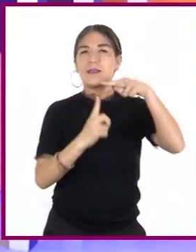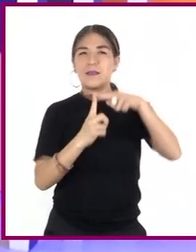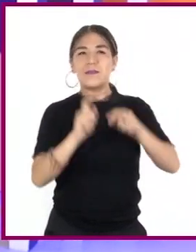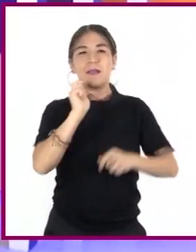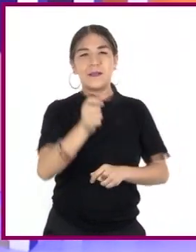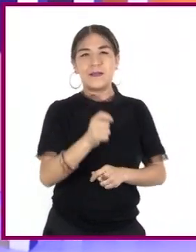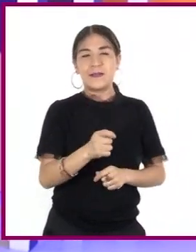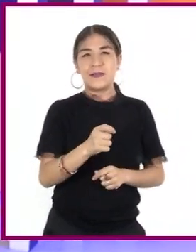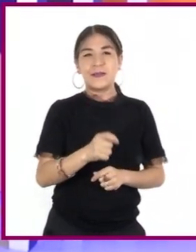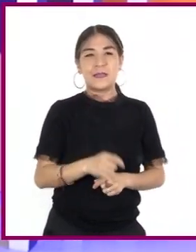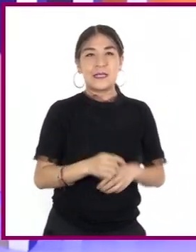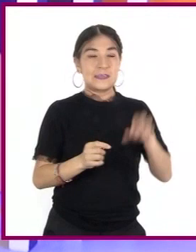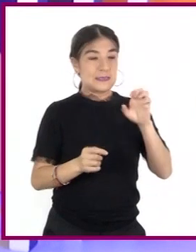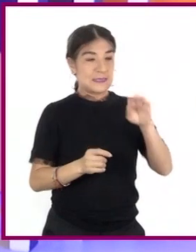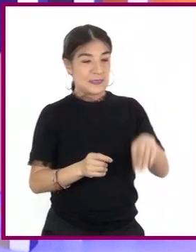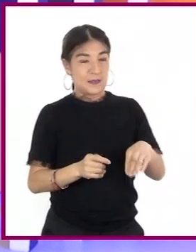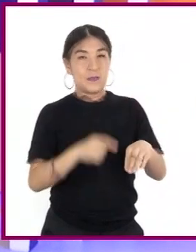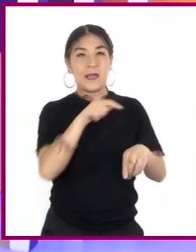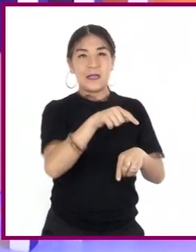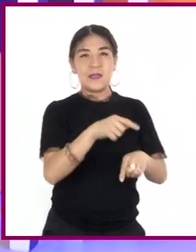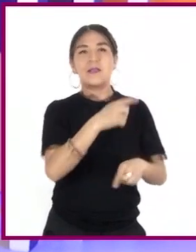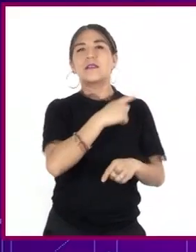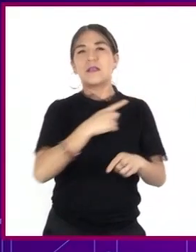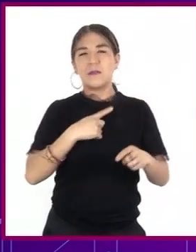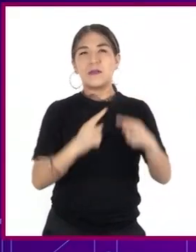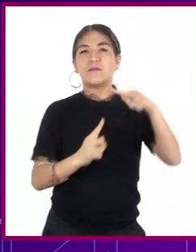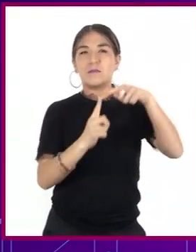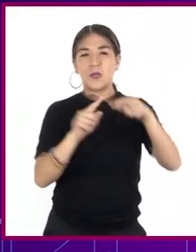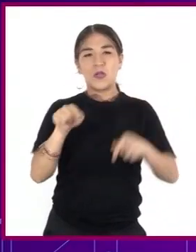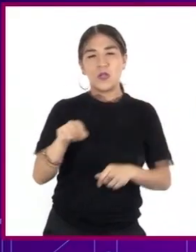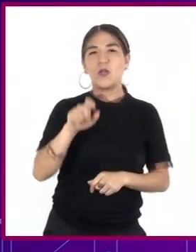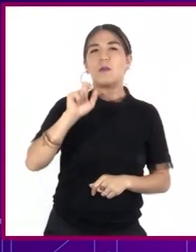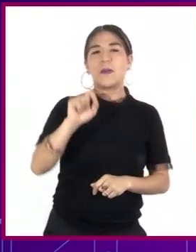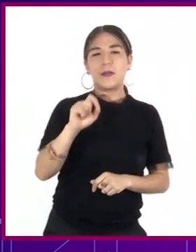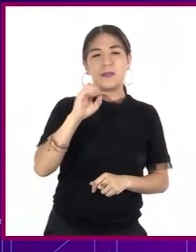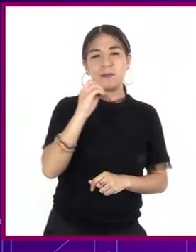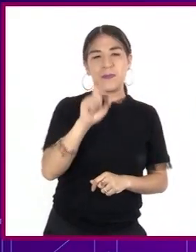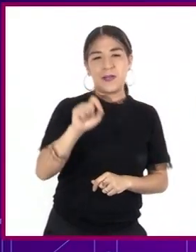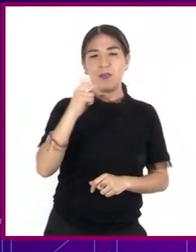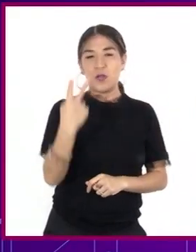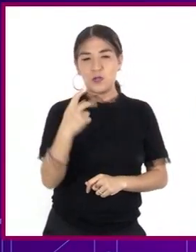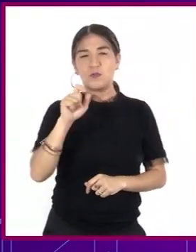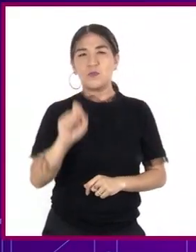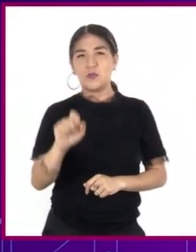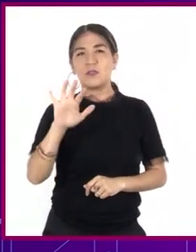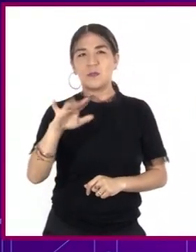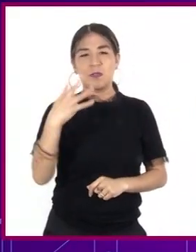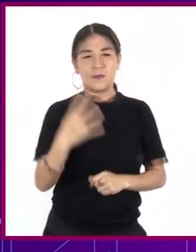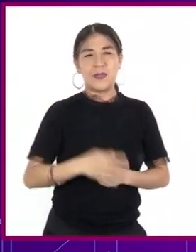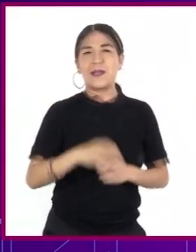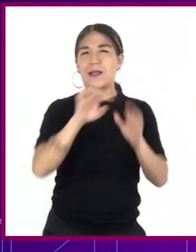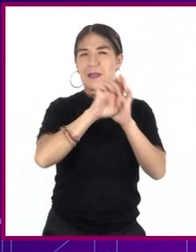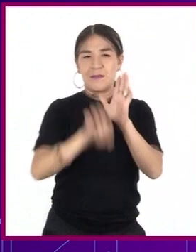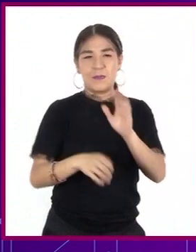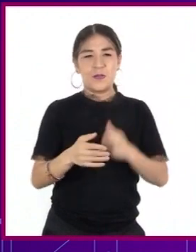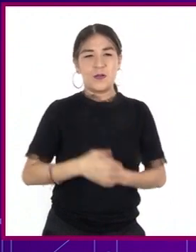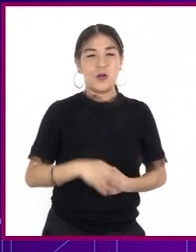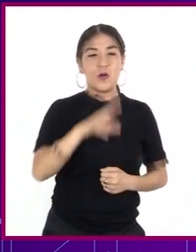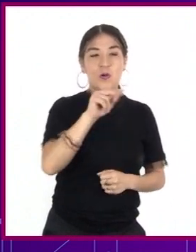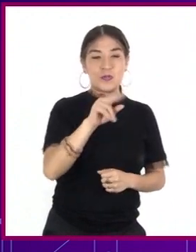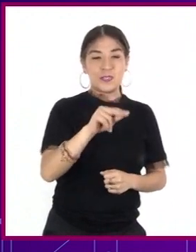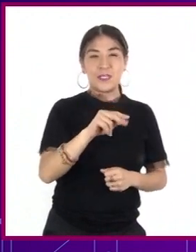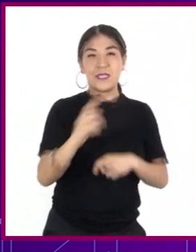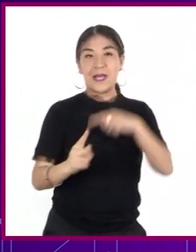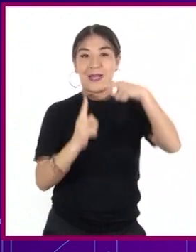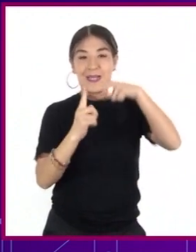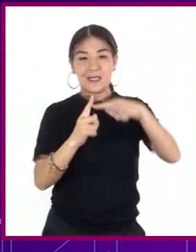de centímetros entre 2.54. Entonces, al dividir 80 entre